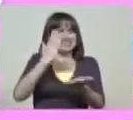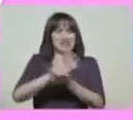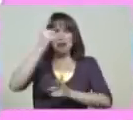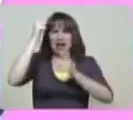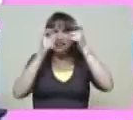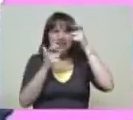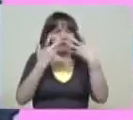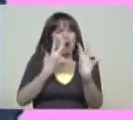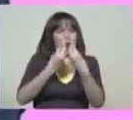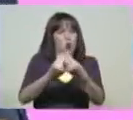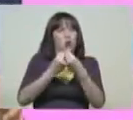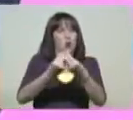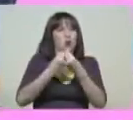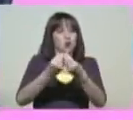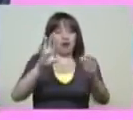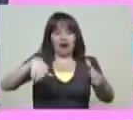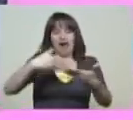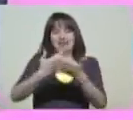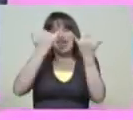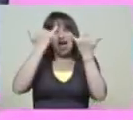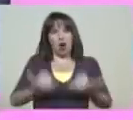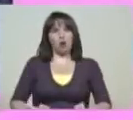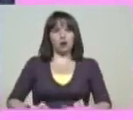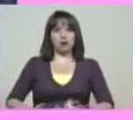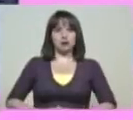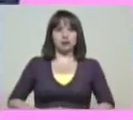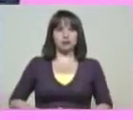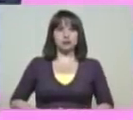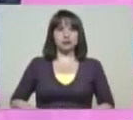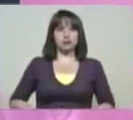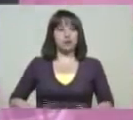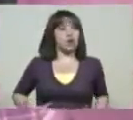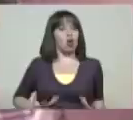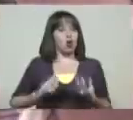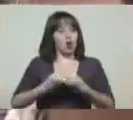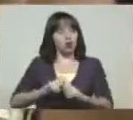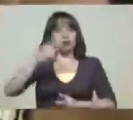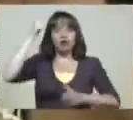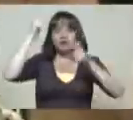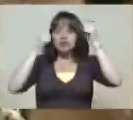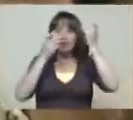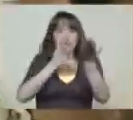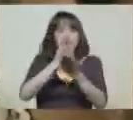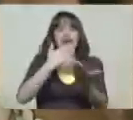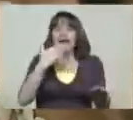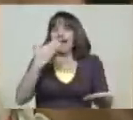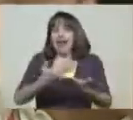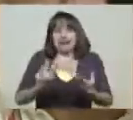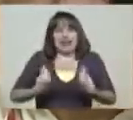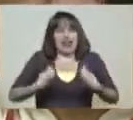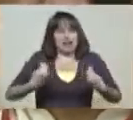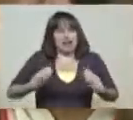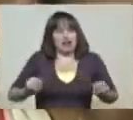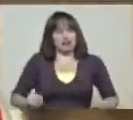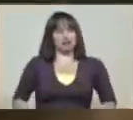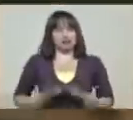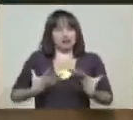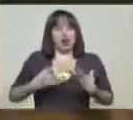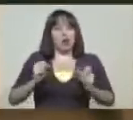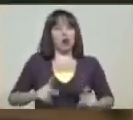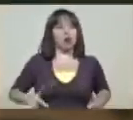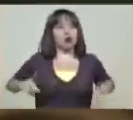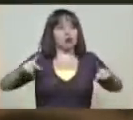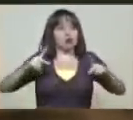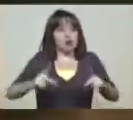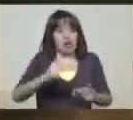día hasta el día de hoy al legado del comandante Chávez. Le doy gracias a la vida que me haya dado la oportunidad de